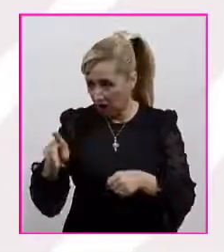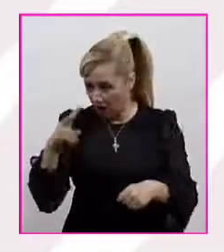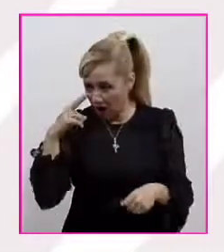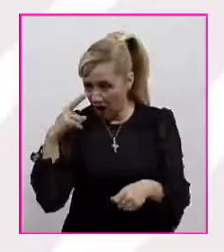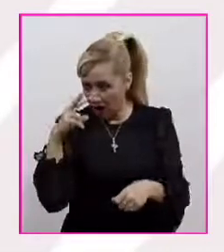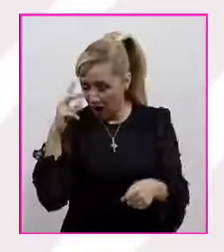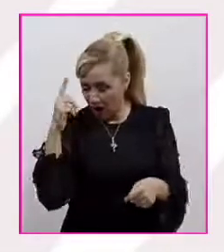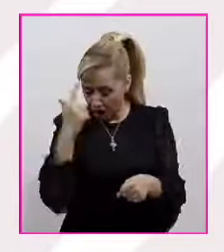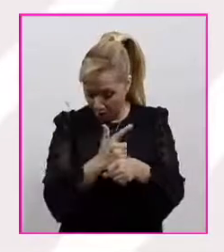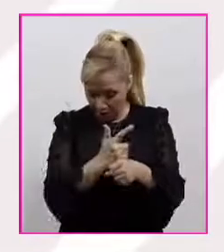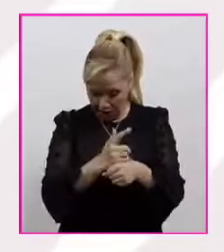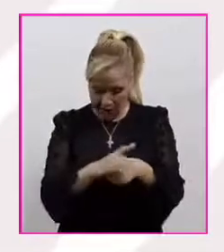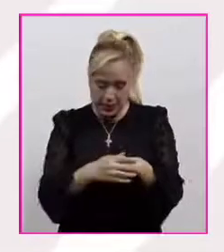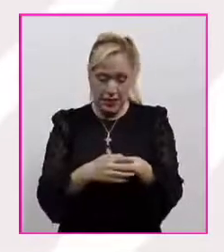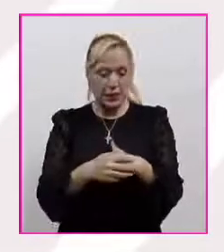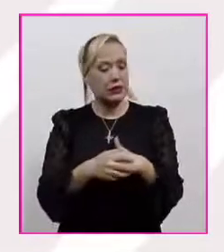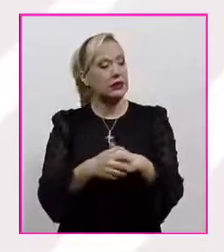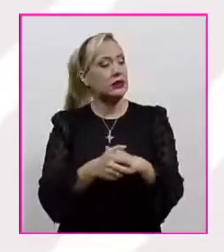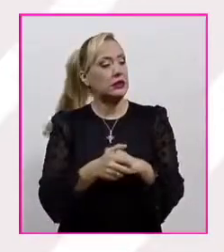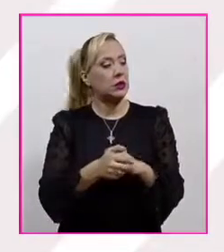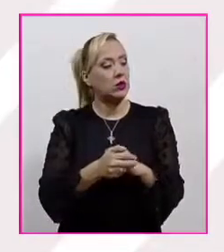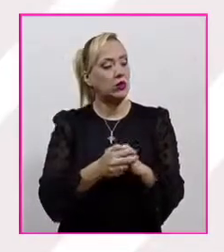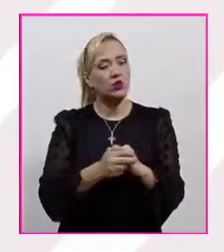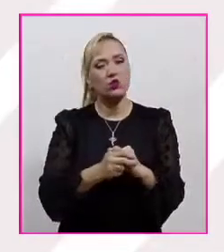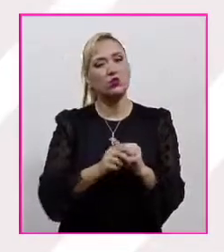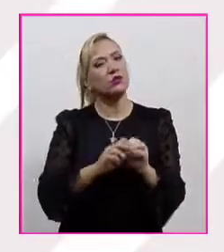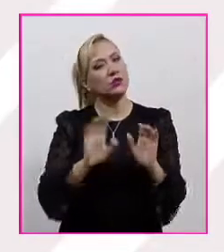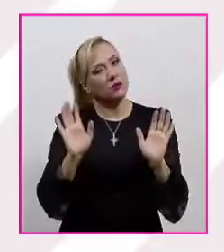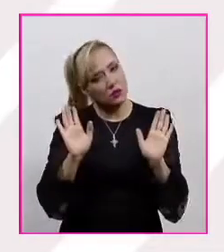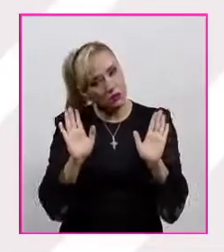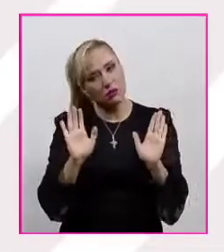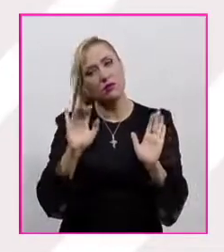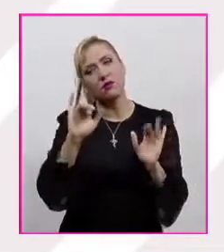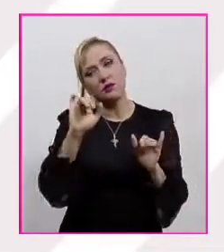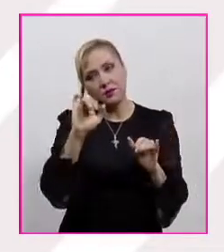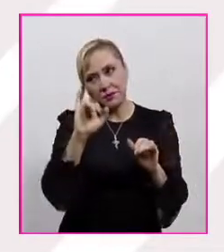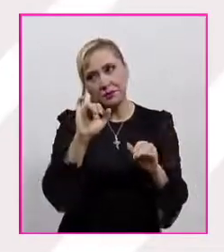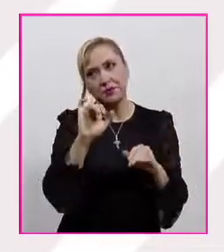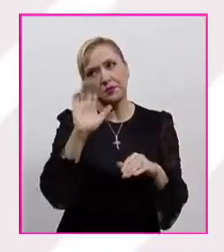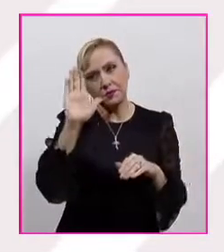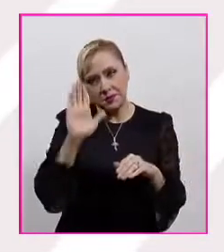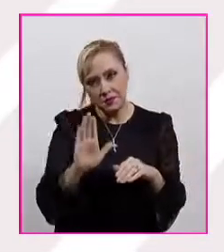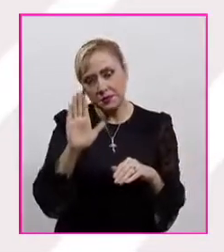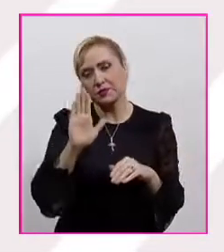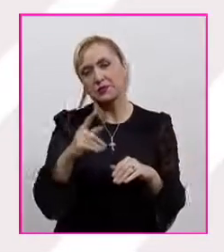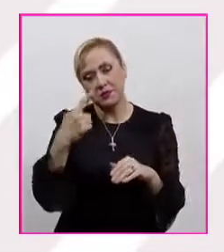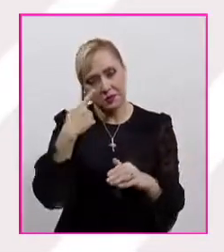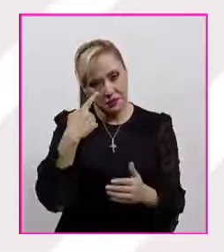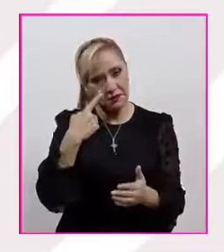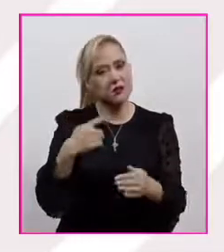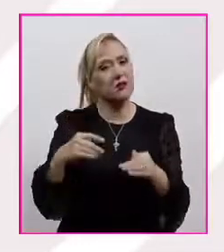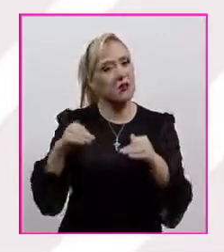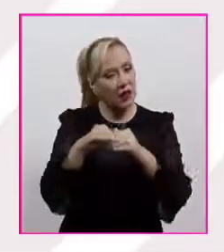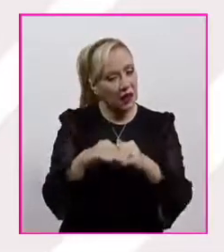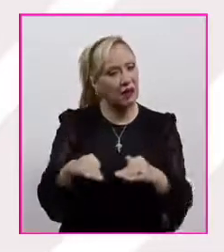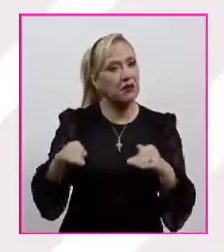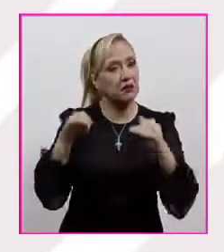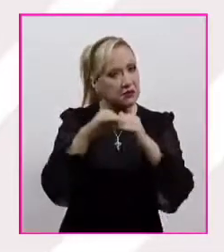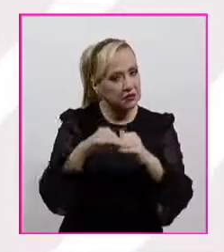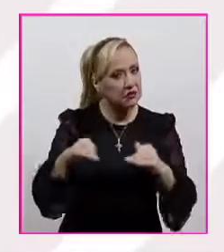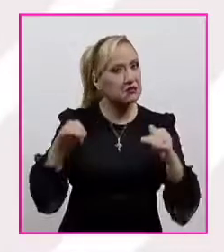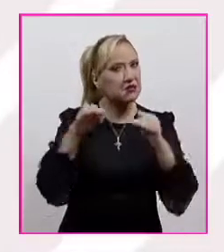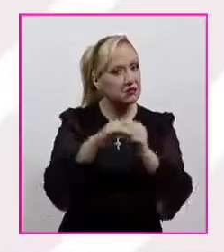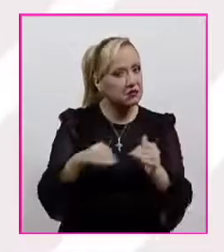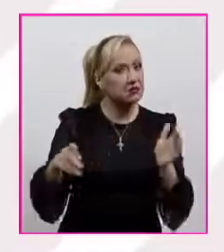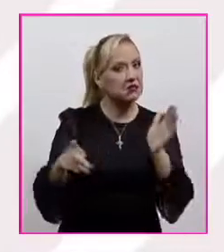Pues en general sí te podría decir, Geraldina, que es una situación frecuente que las